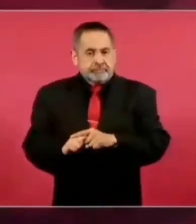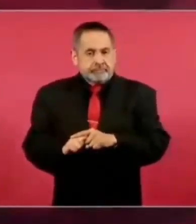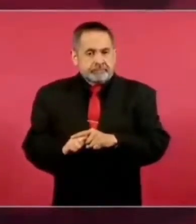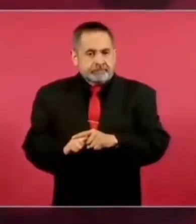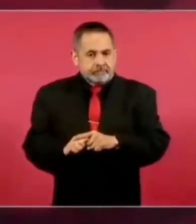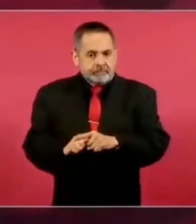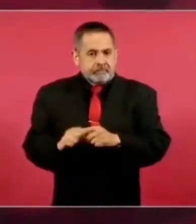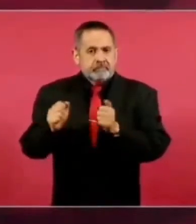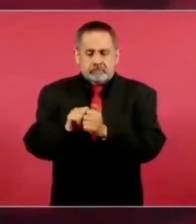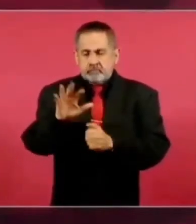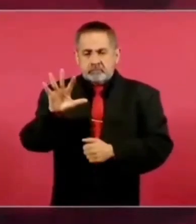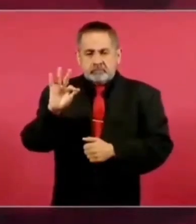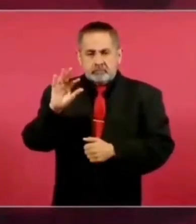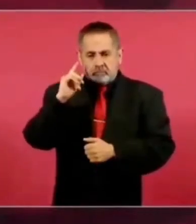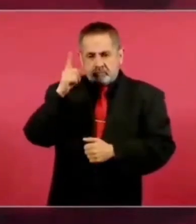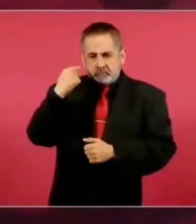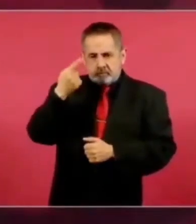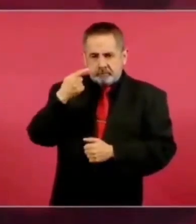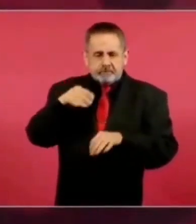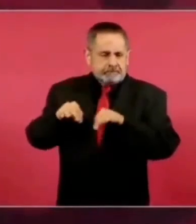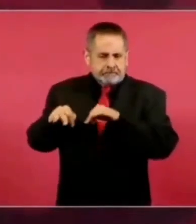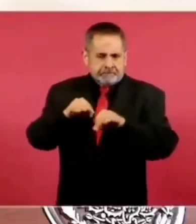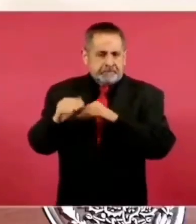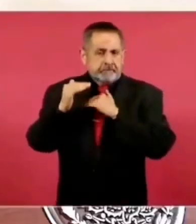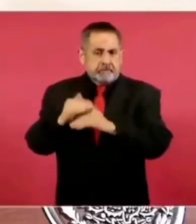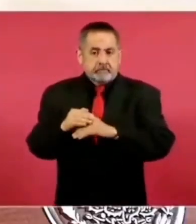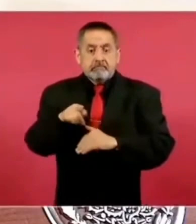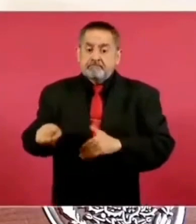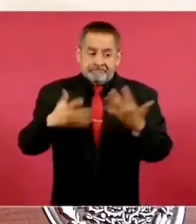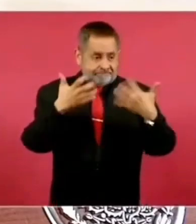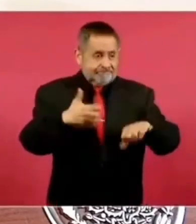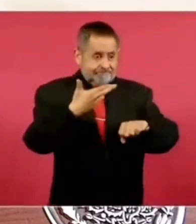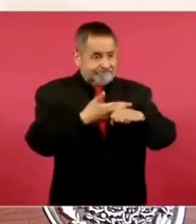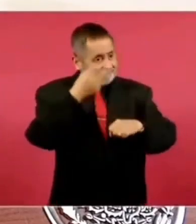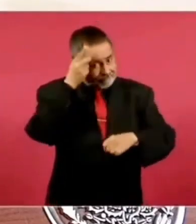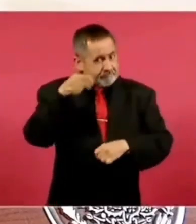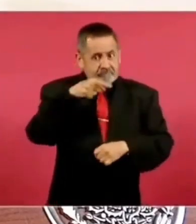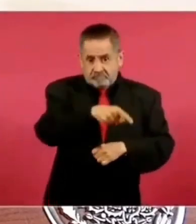con las 40 horas y era empresario.